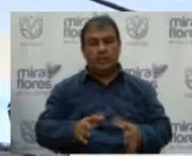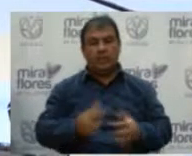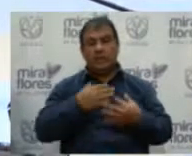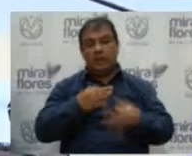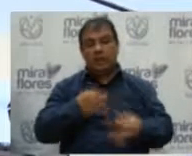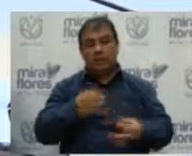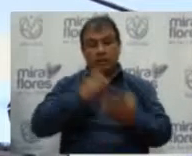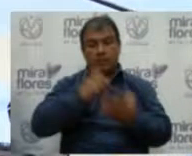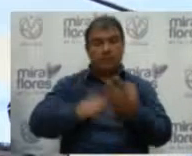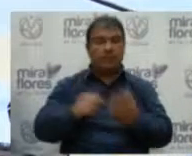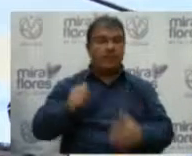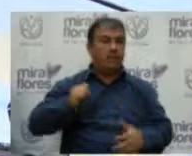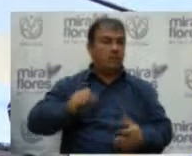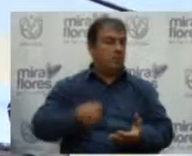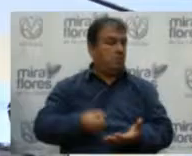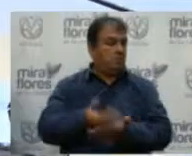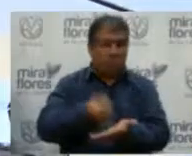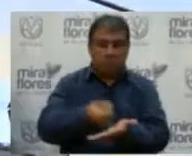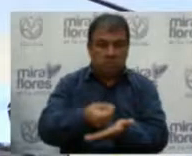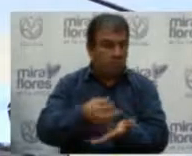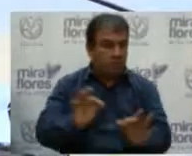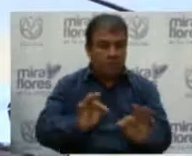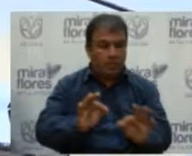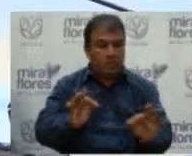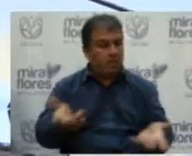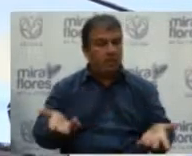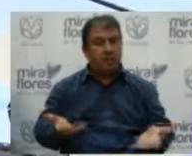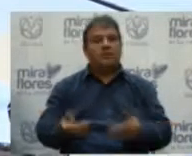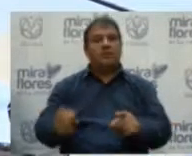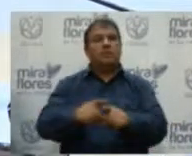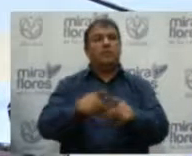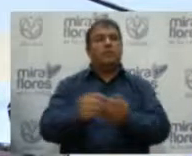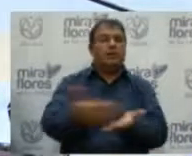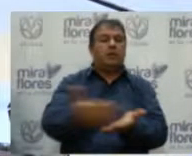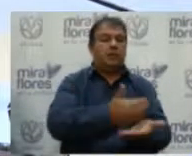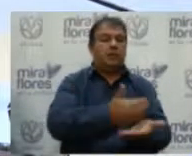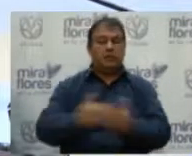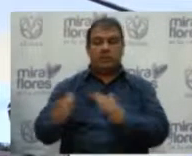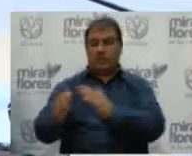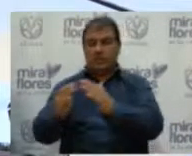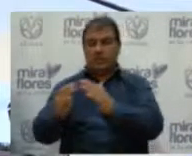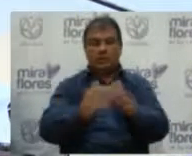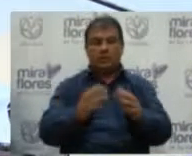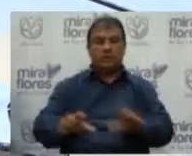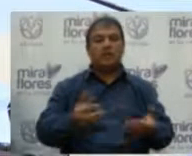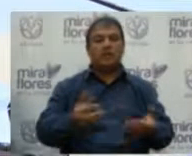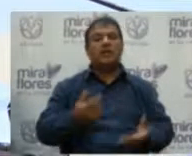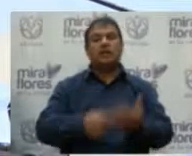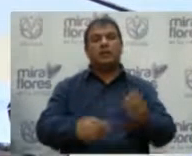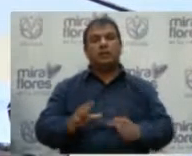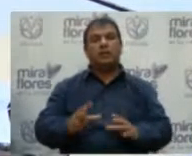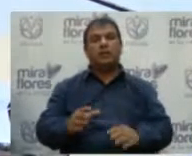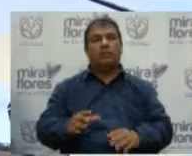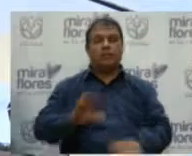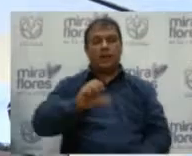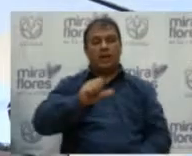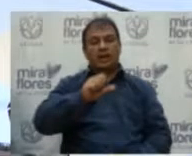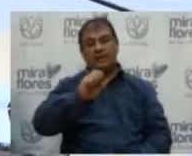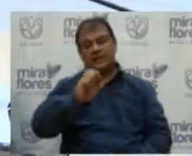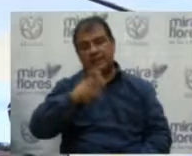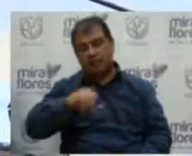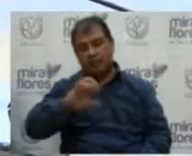es que la municipalidad no va a incurrir en gastos, en costos adicionales, pues la recolección domiciliaria será llevada a cabo por Arcemín,